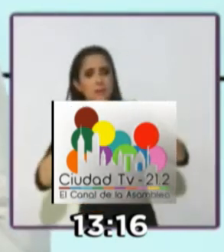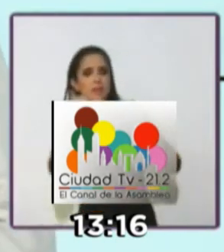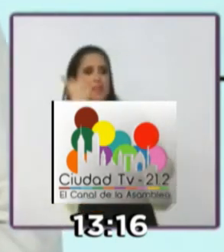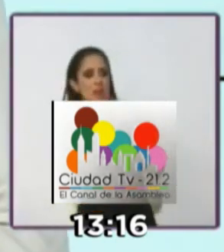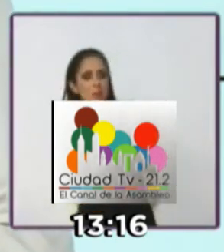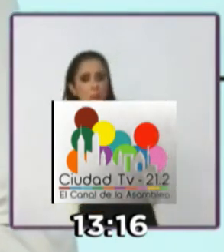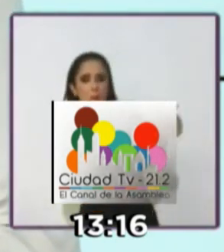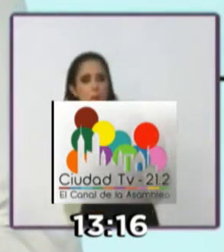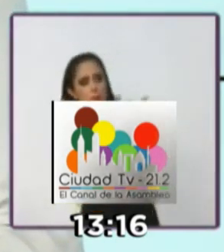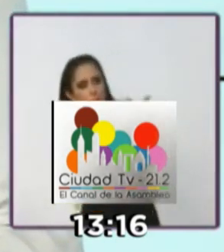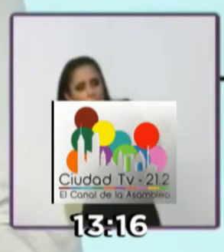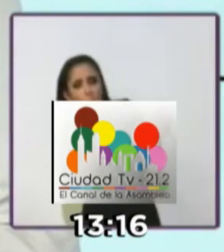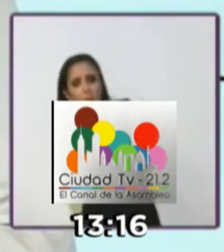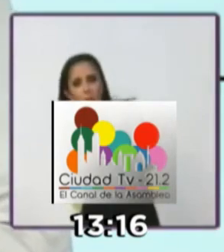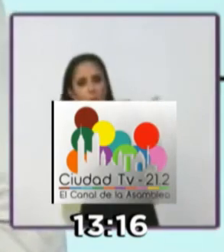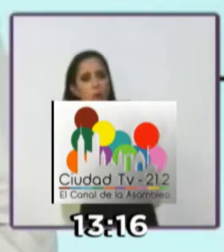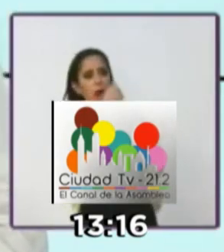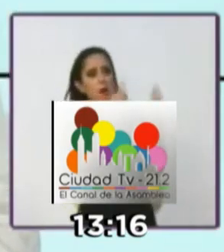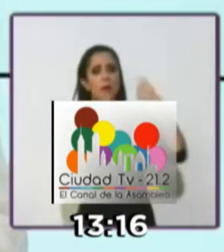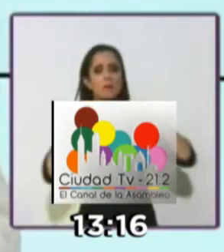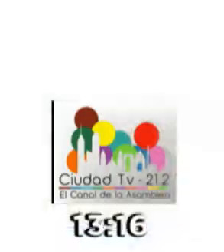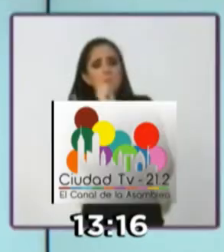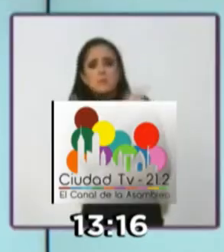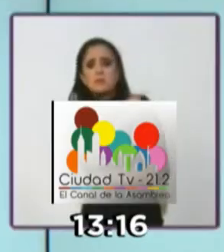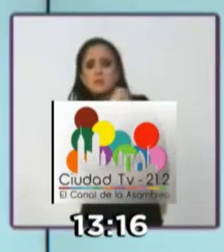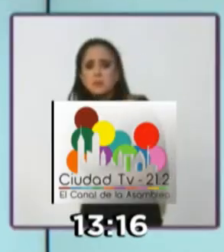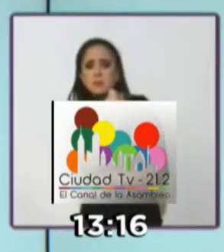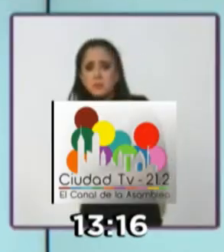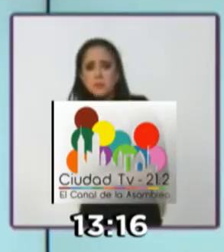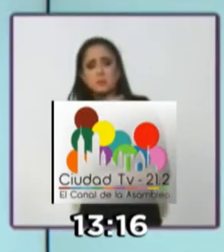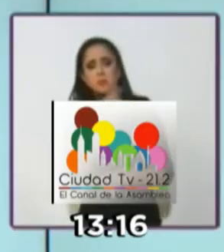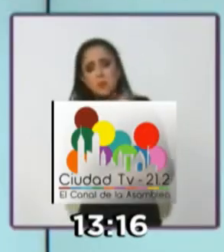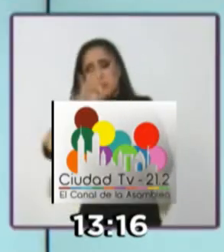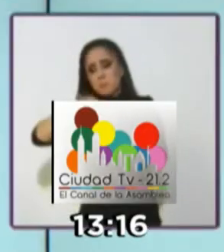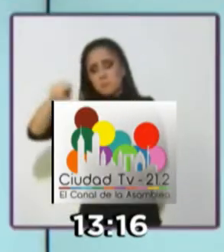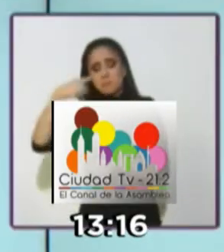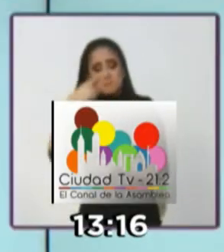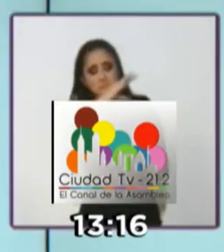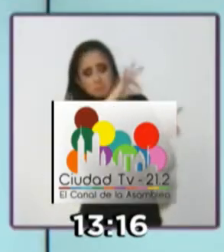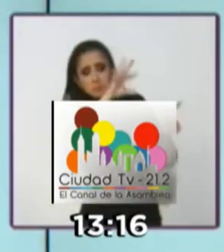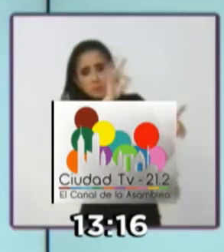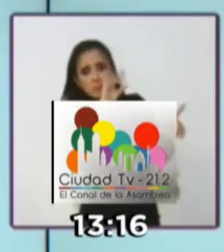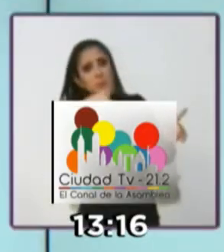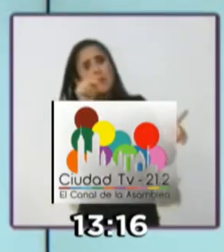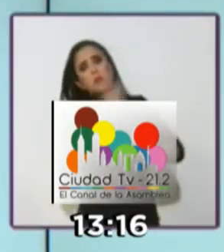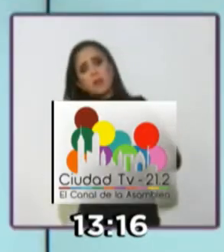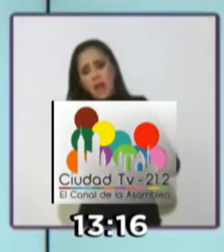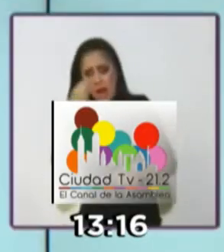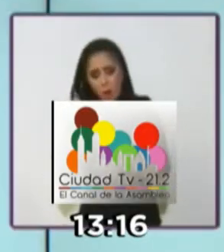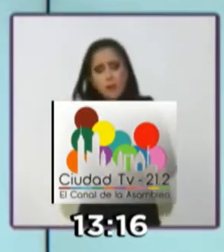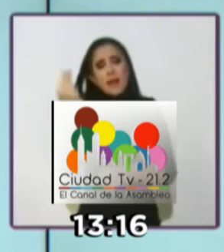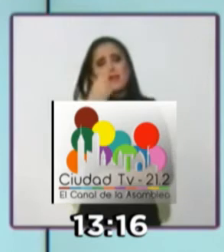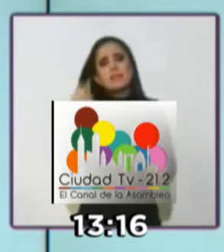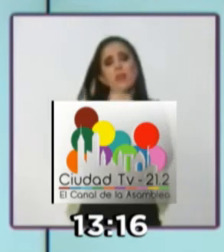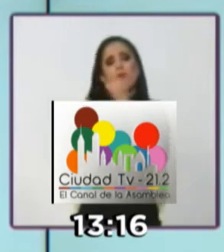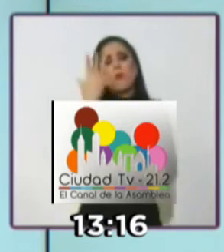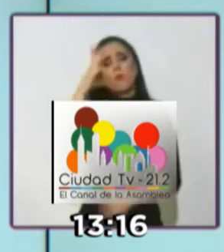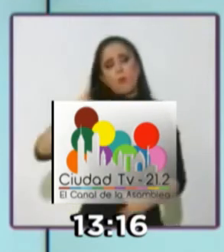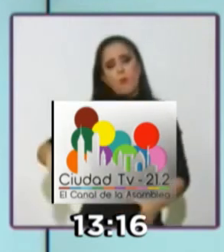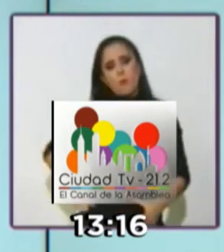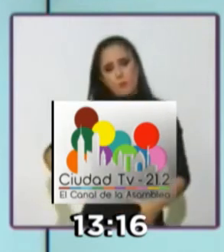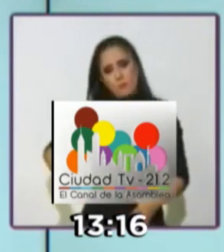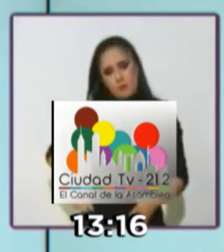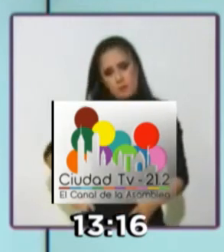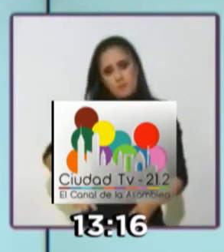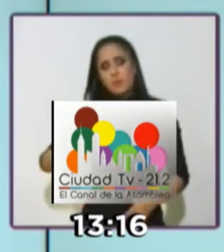la amenazan, la han defraudado y dividido. Yo creo que hoy es tiempo de un gobierno ciudadano. Y yo te aseguro y